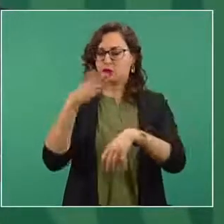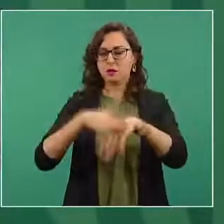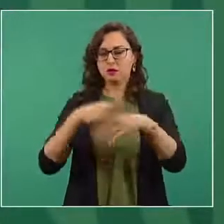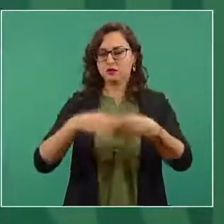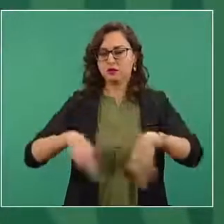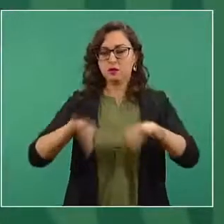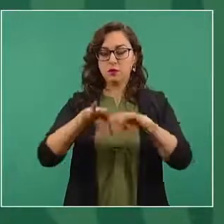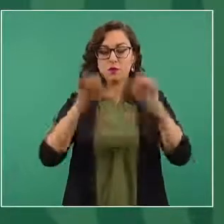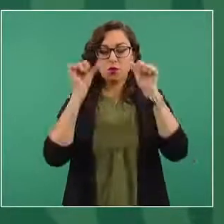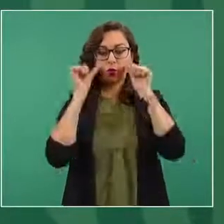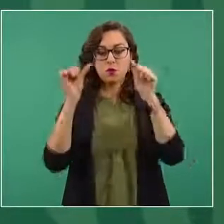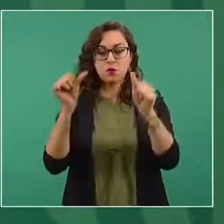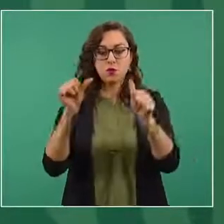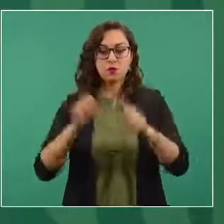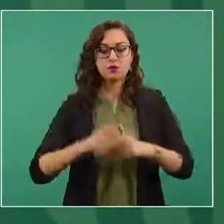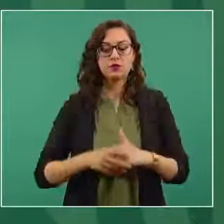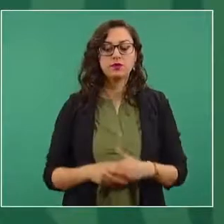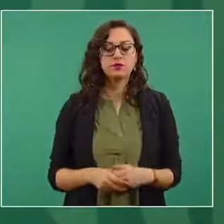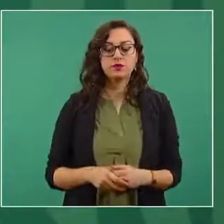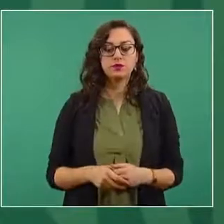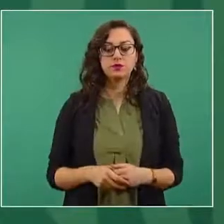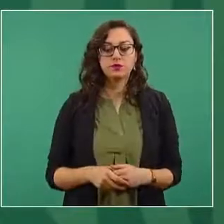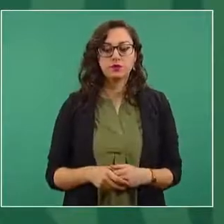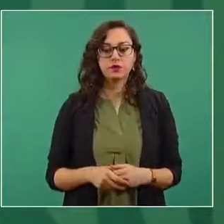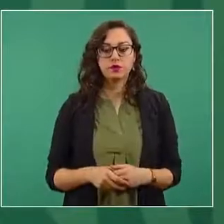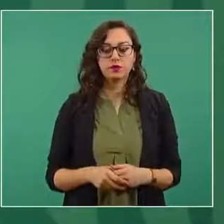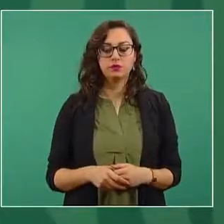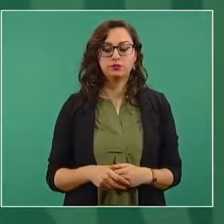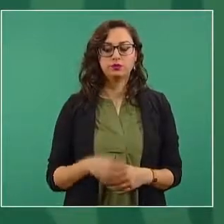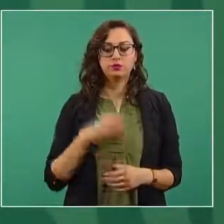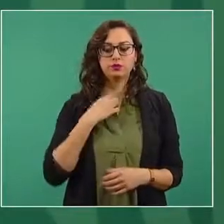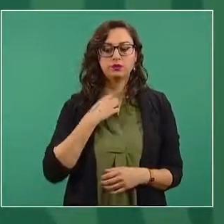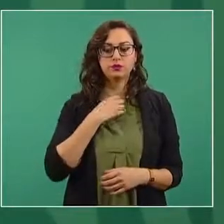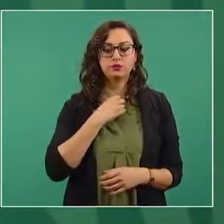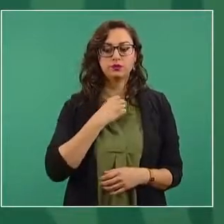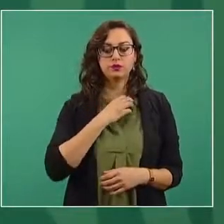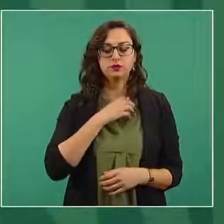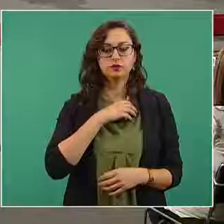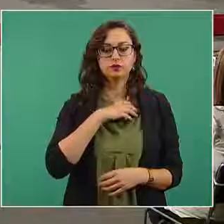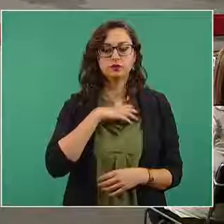Va a informar el doctor Jorge Alcocer y también